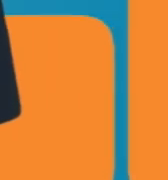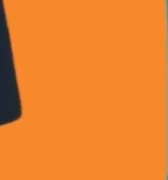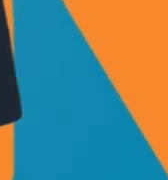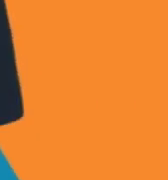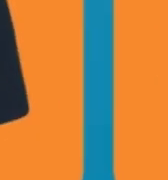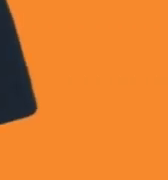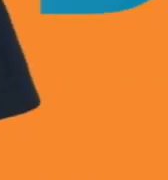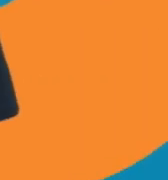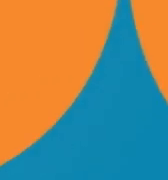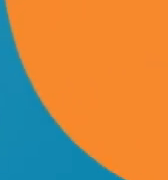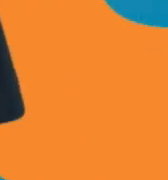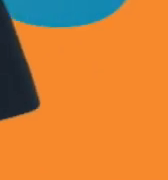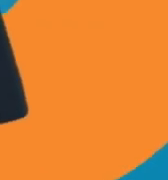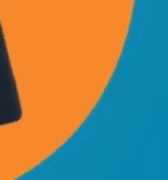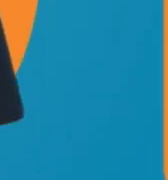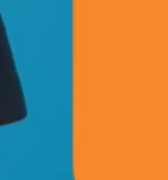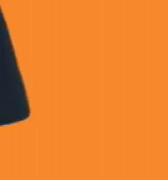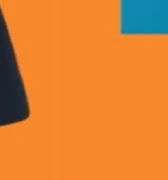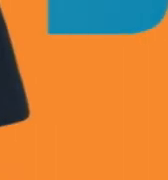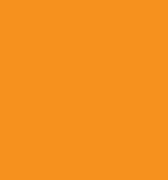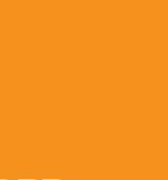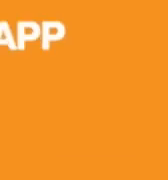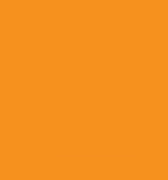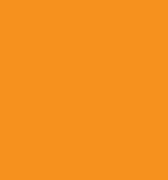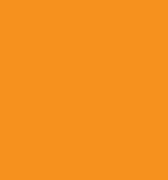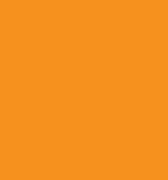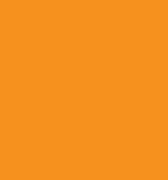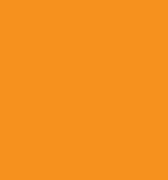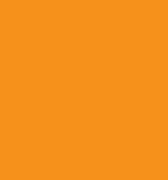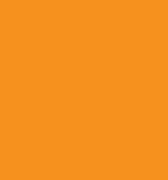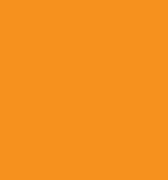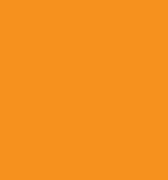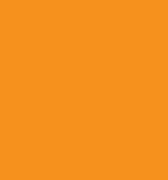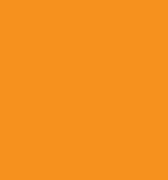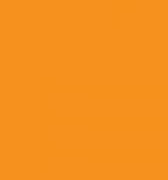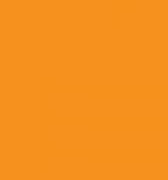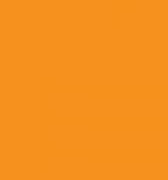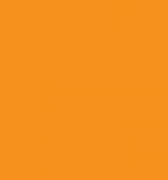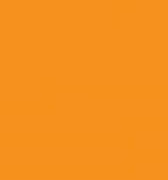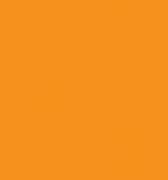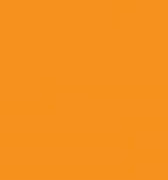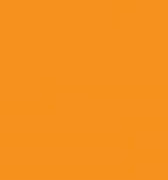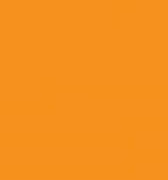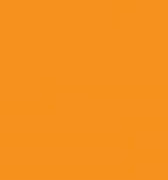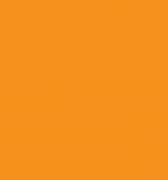Solo por Voz TV, el canal del orgullo nicaragüense.